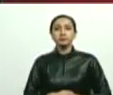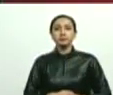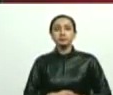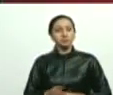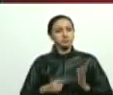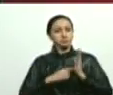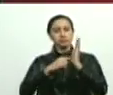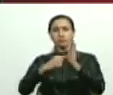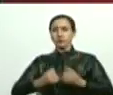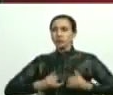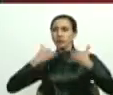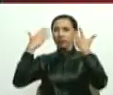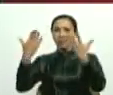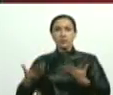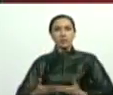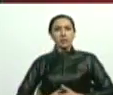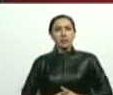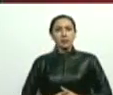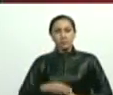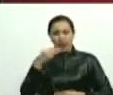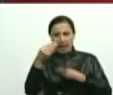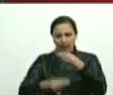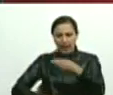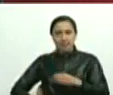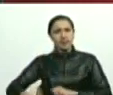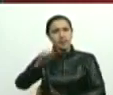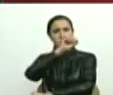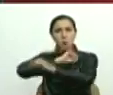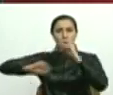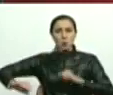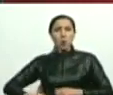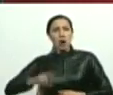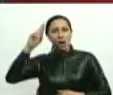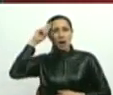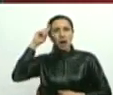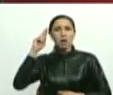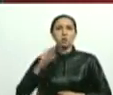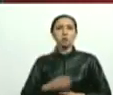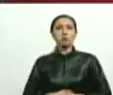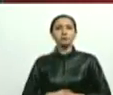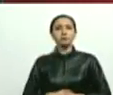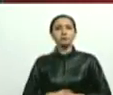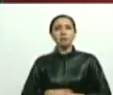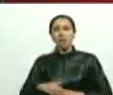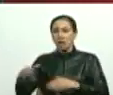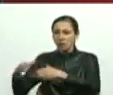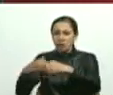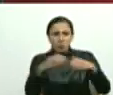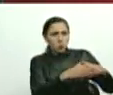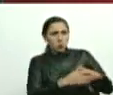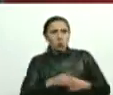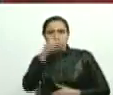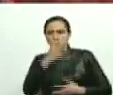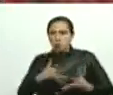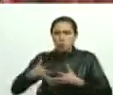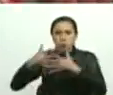a rendirse, a darle la razón a los pitiyanquis y a los imperios del